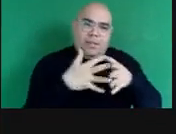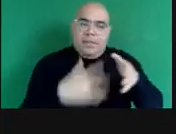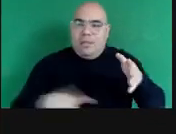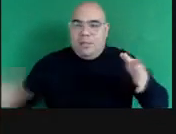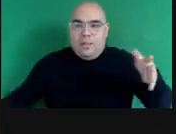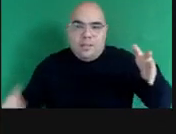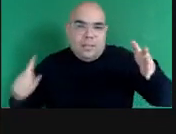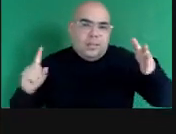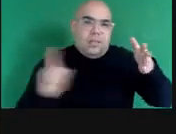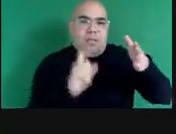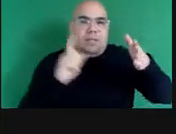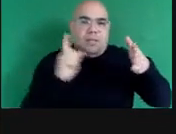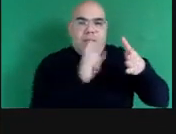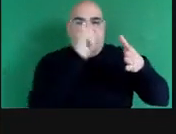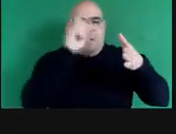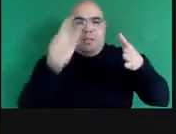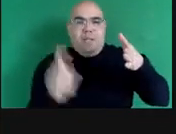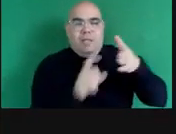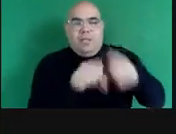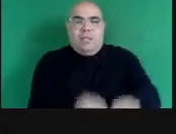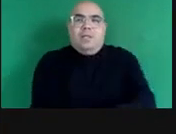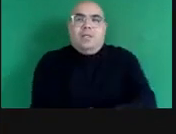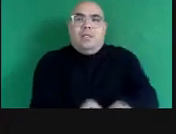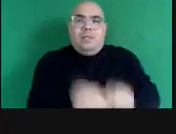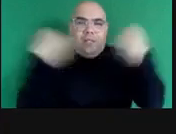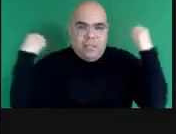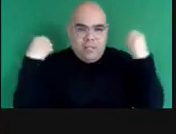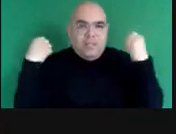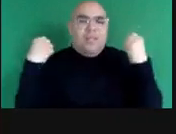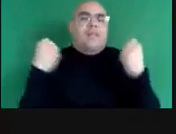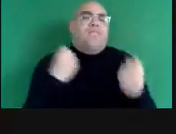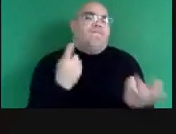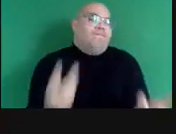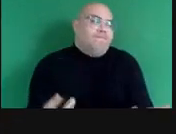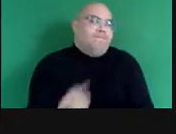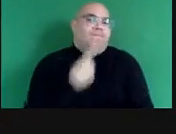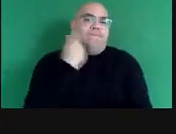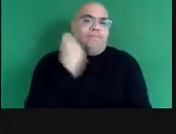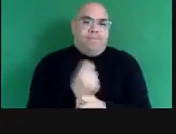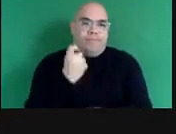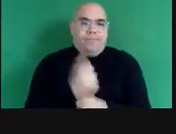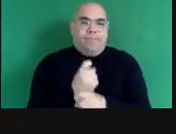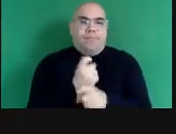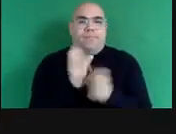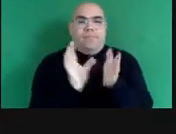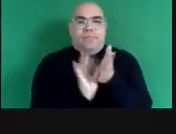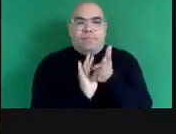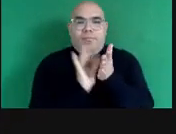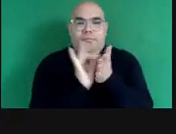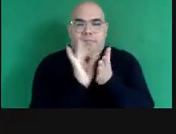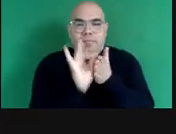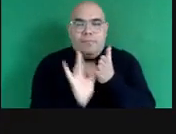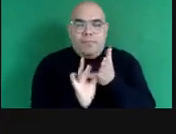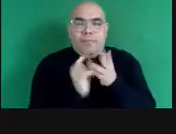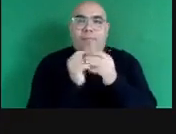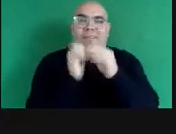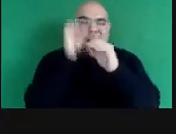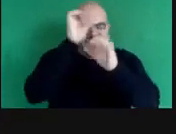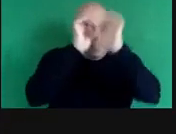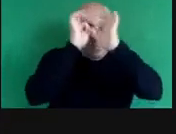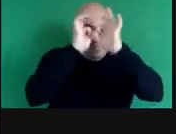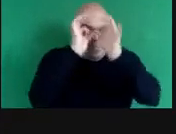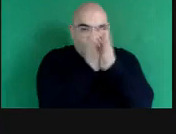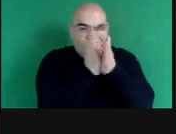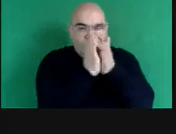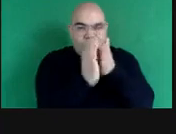mural, los está afectando directamente, ¿no? Porque como tú decías, cierra los poros y no le permite pues dar este